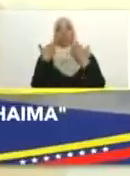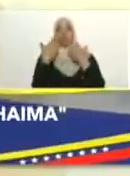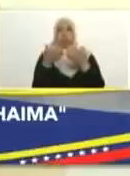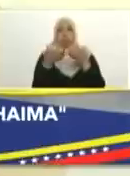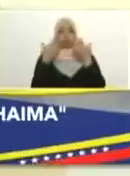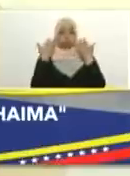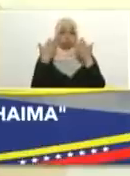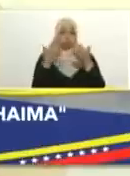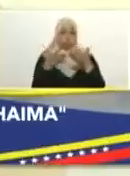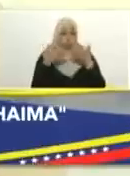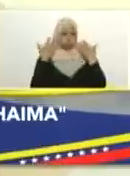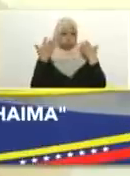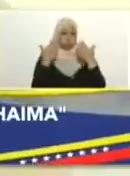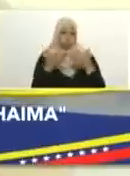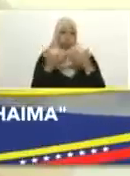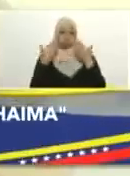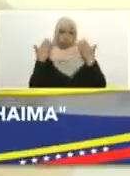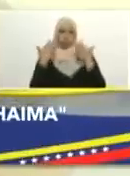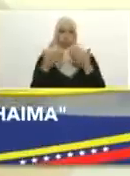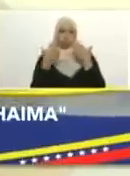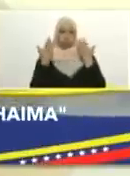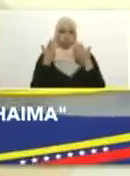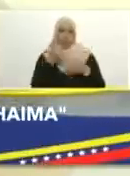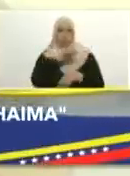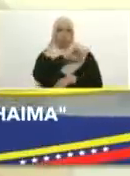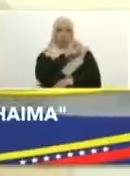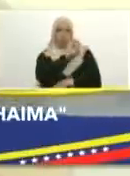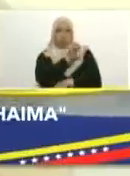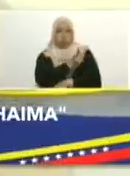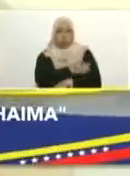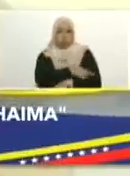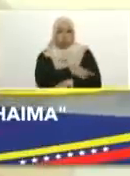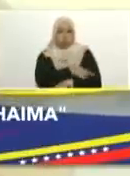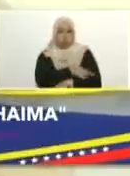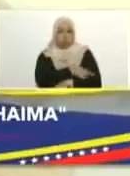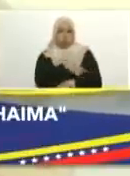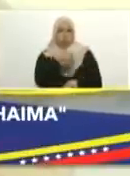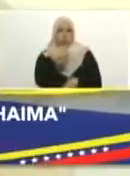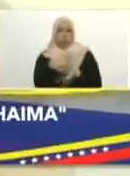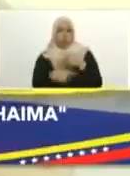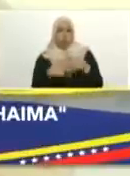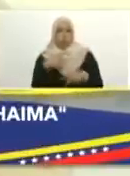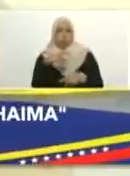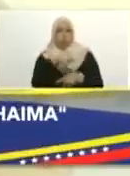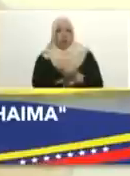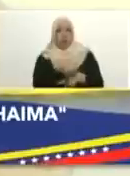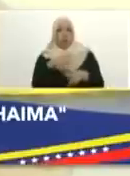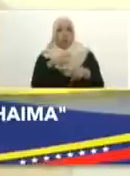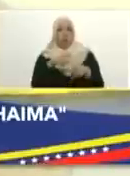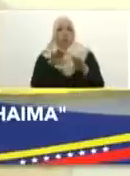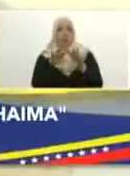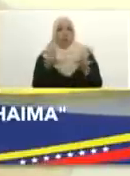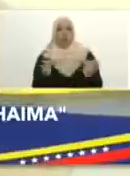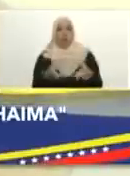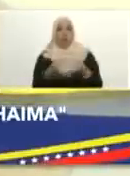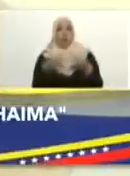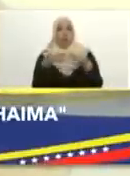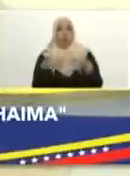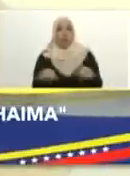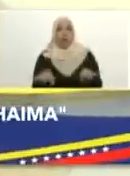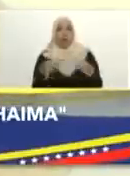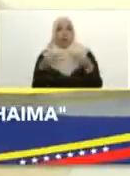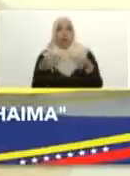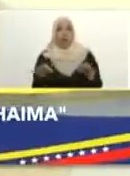Calores extremos están pegando. Producto de la crisis del